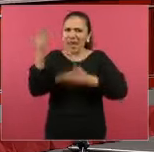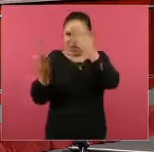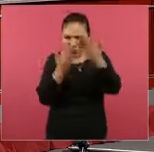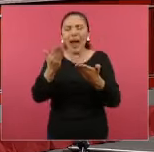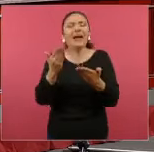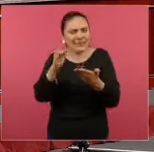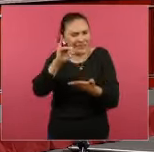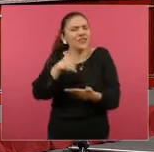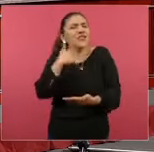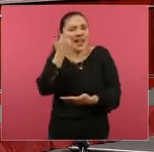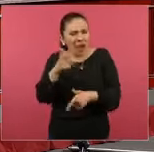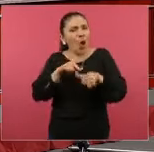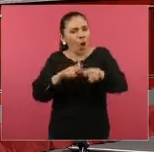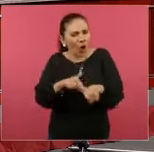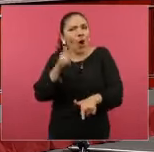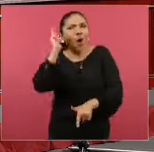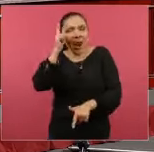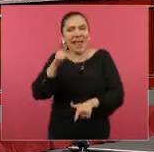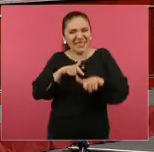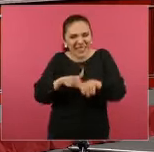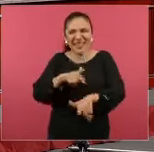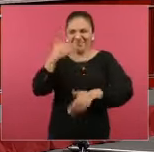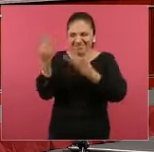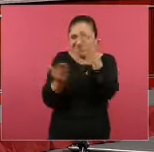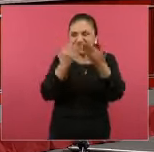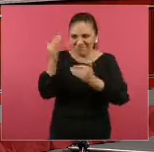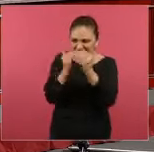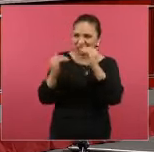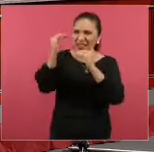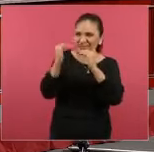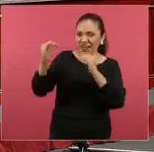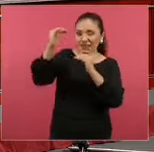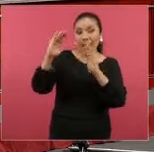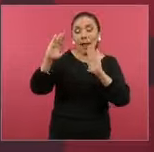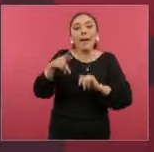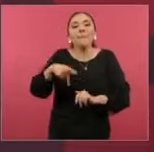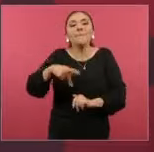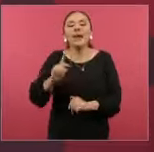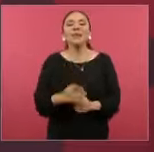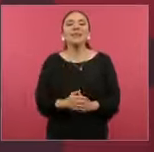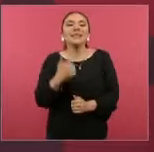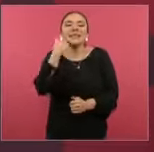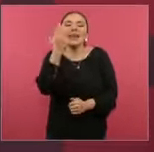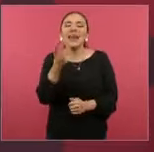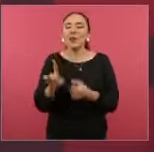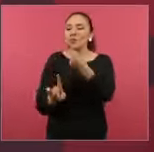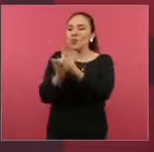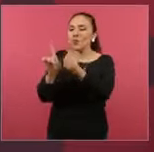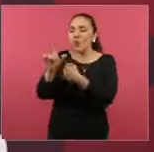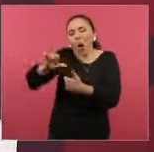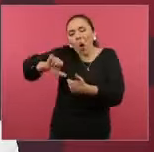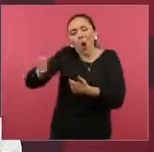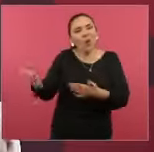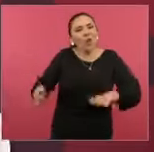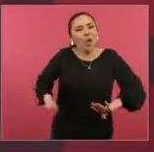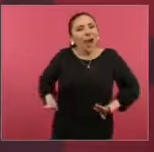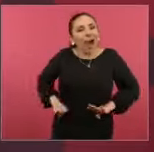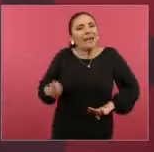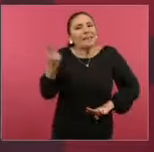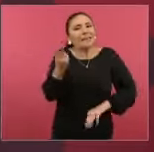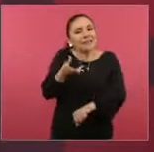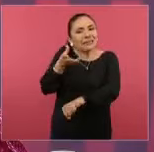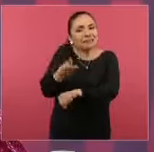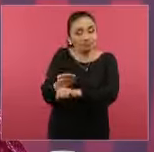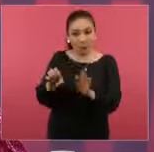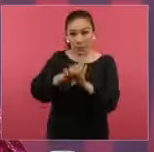que continúen con estudios de otros niveles, sino queremos que resolver otro tipo de problemas. Queremos resolver el